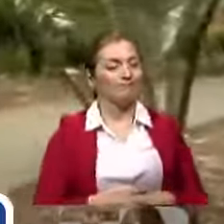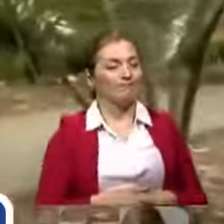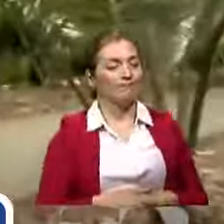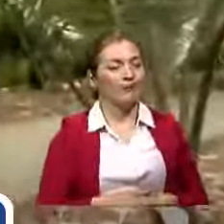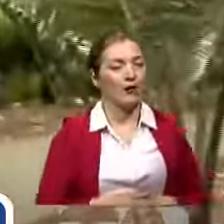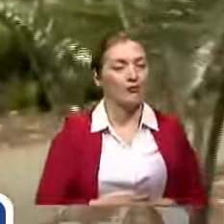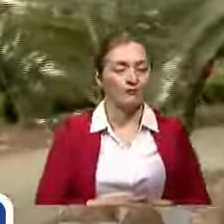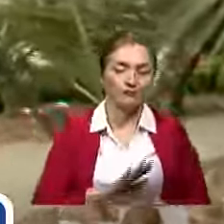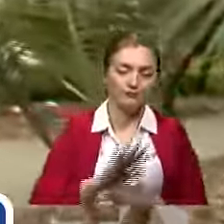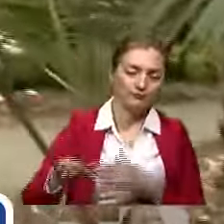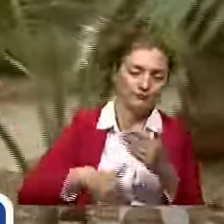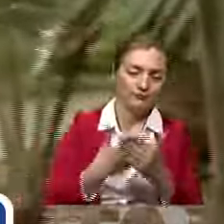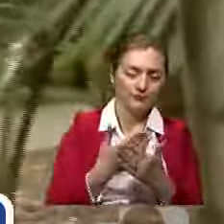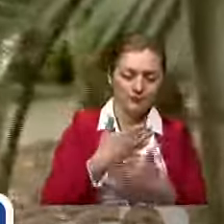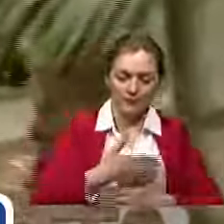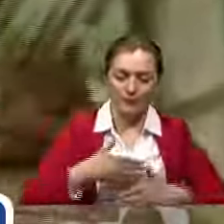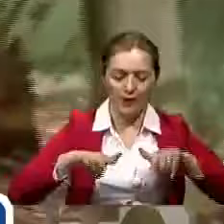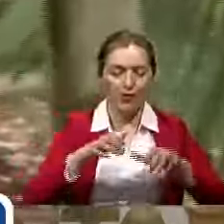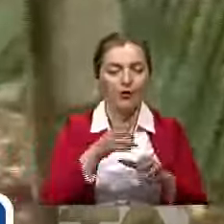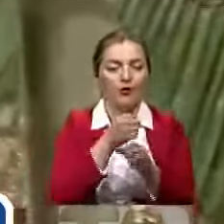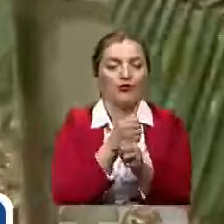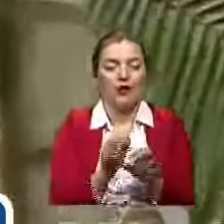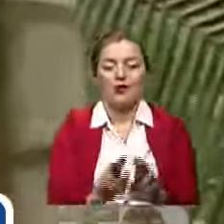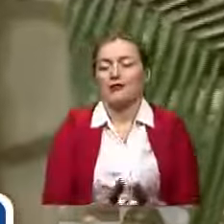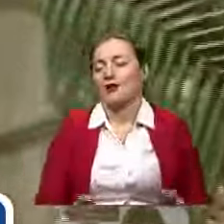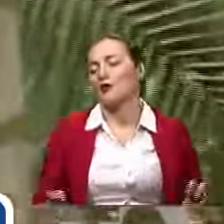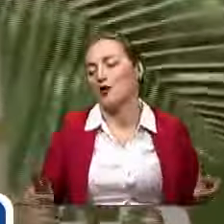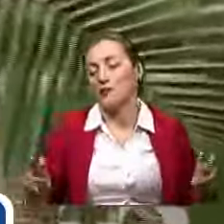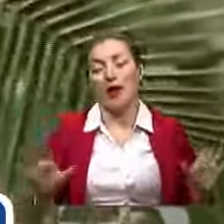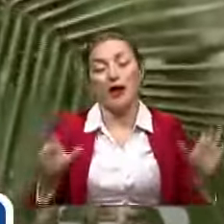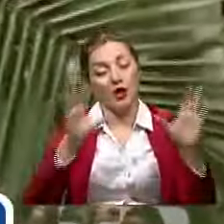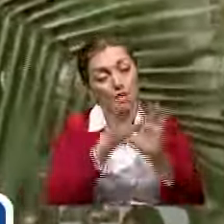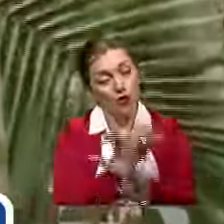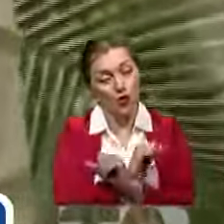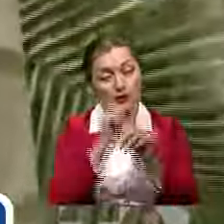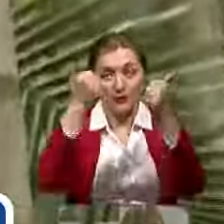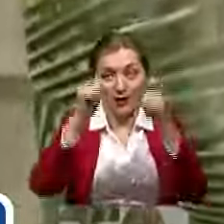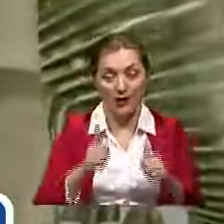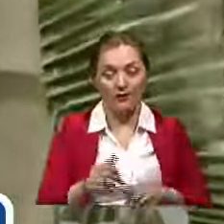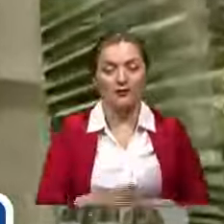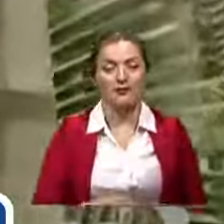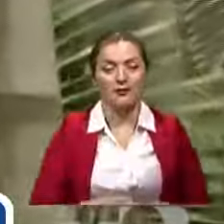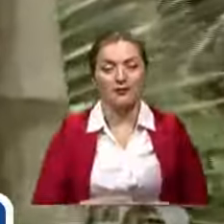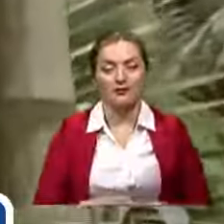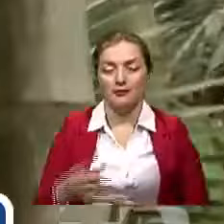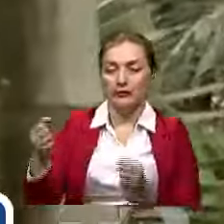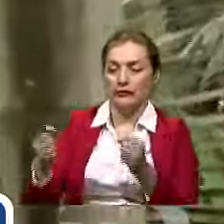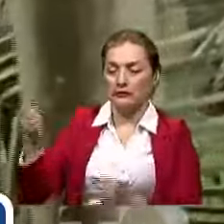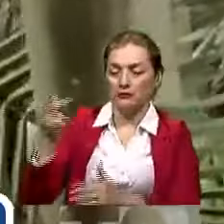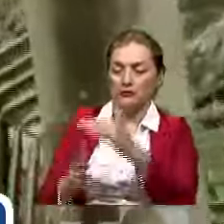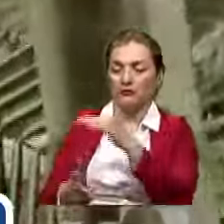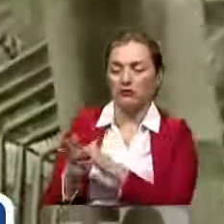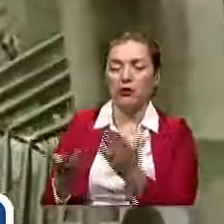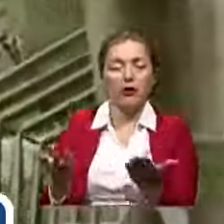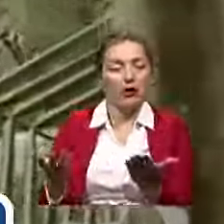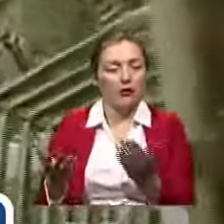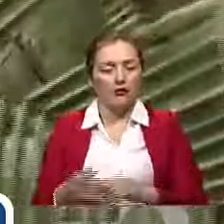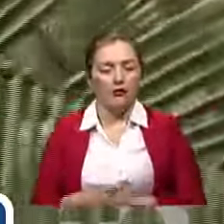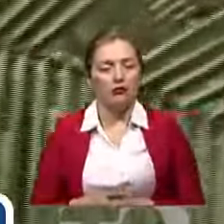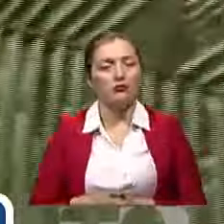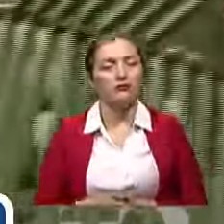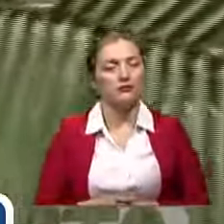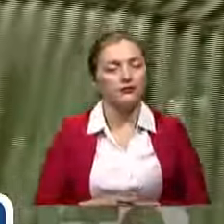es, justamente. Van a disfrutar de un espacio seguro, lleno de naturaleza y en la noche de arte. ¿Y dónde pueden parquear? Que es también algo importante. Sí, el